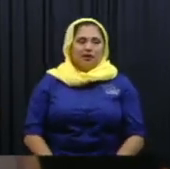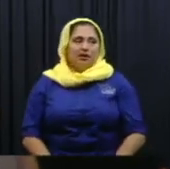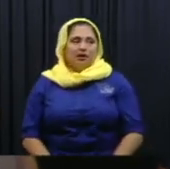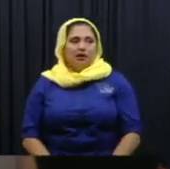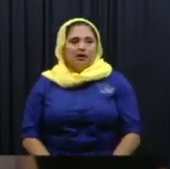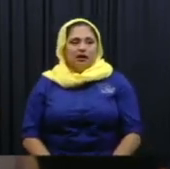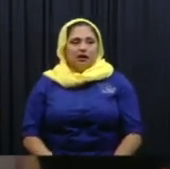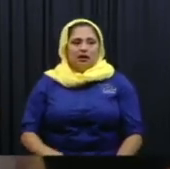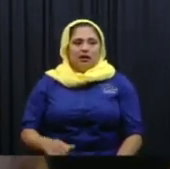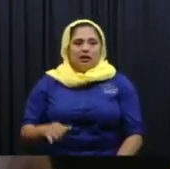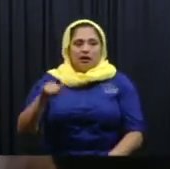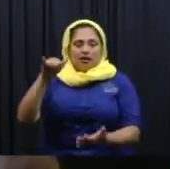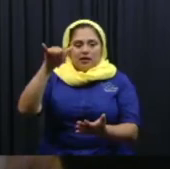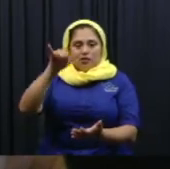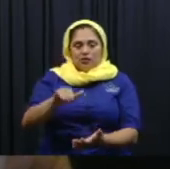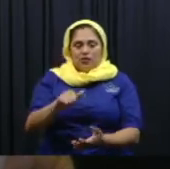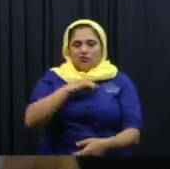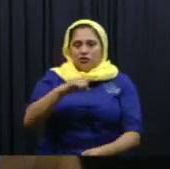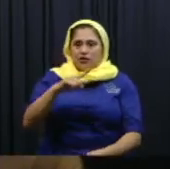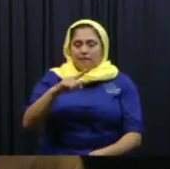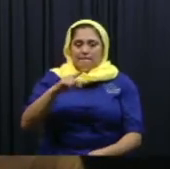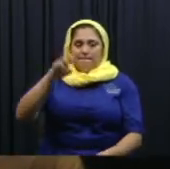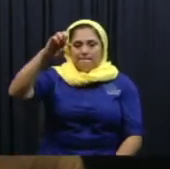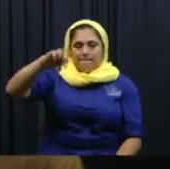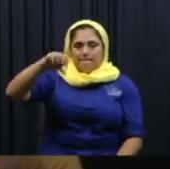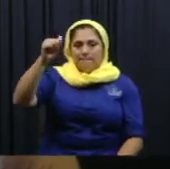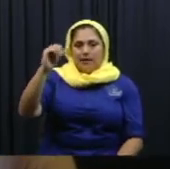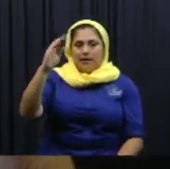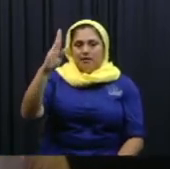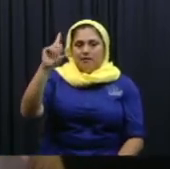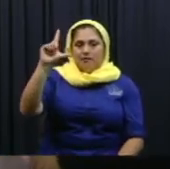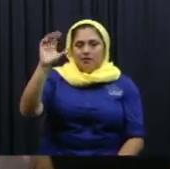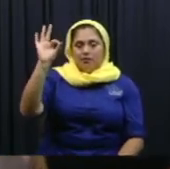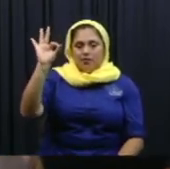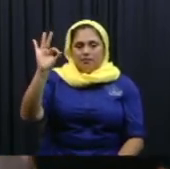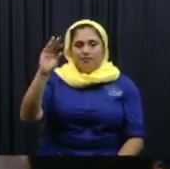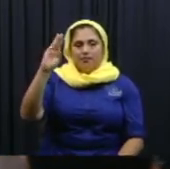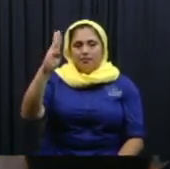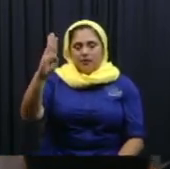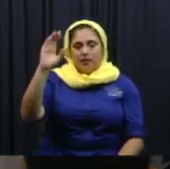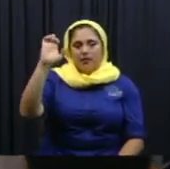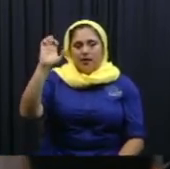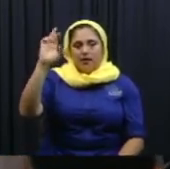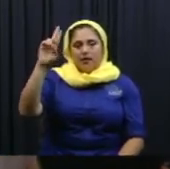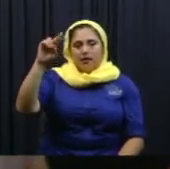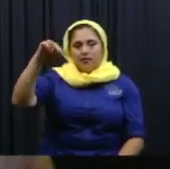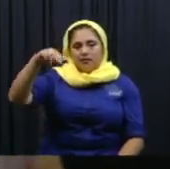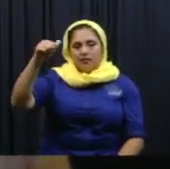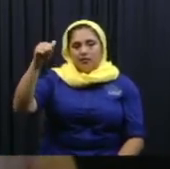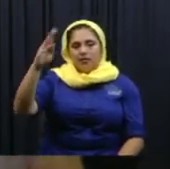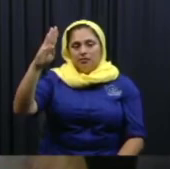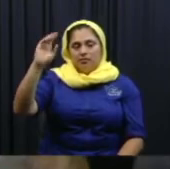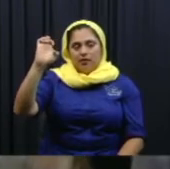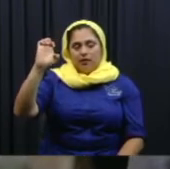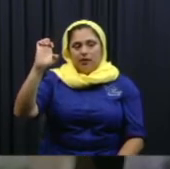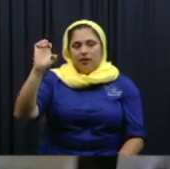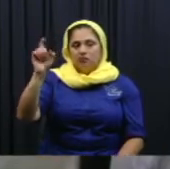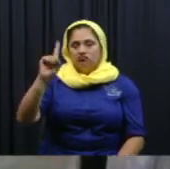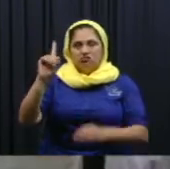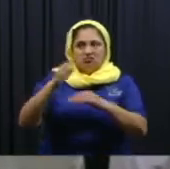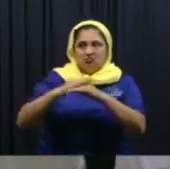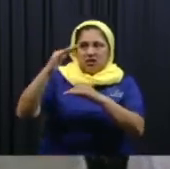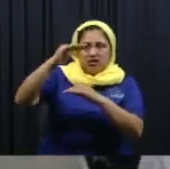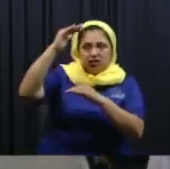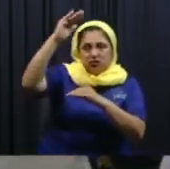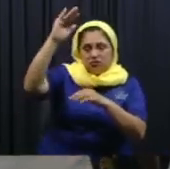y el que prevaleció triunfo fue Pablo Bernabé hizo una su iglesia en chipre que Todavía existe pero no creció el evangelio con